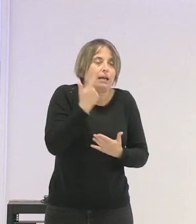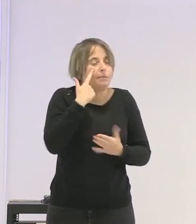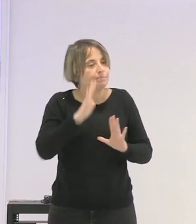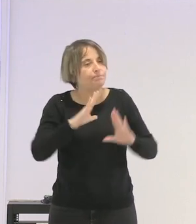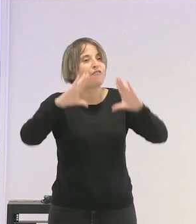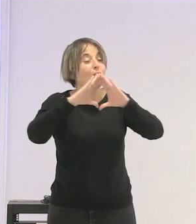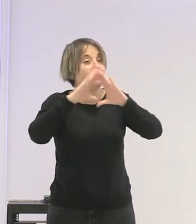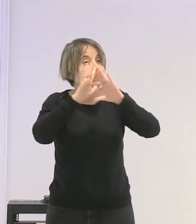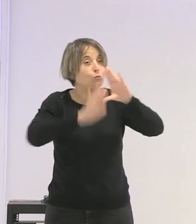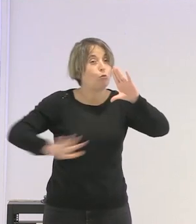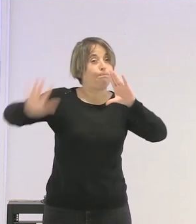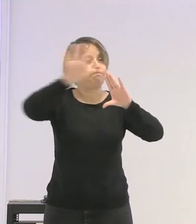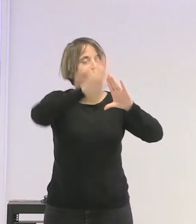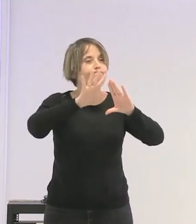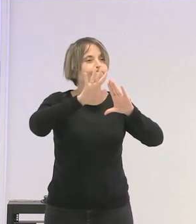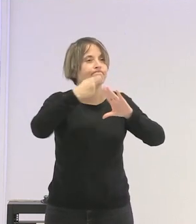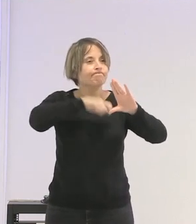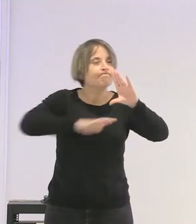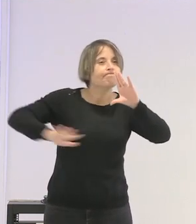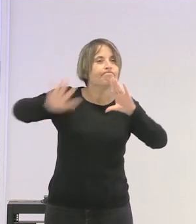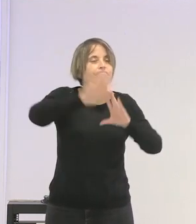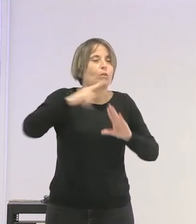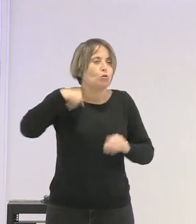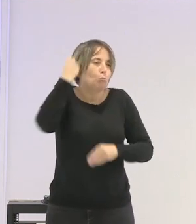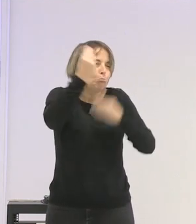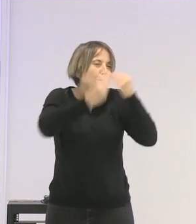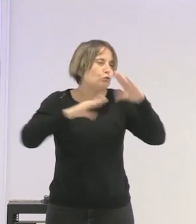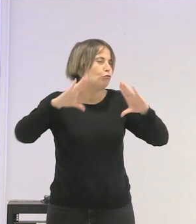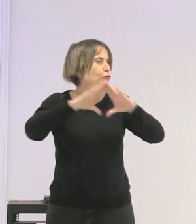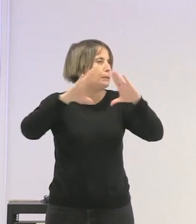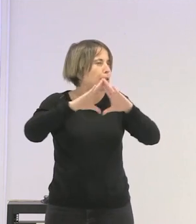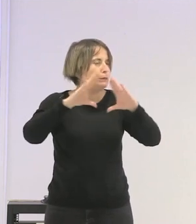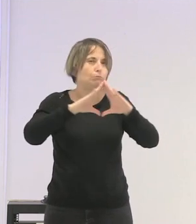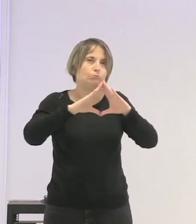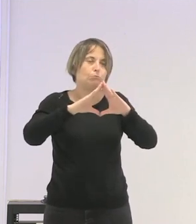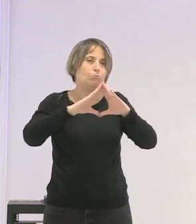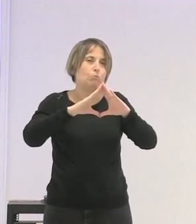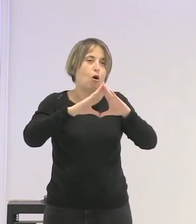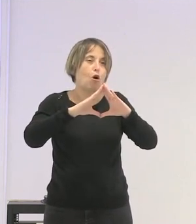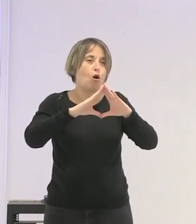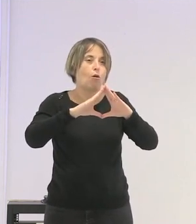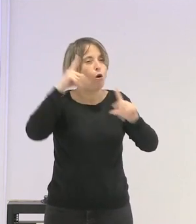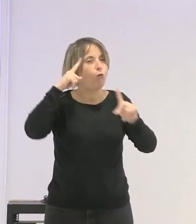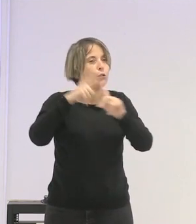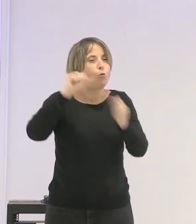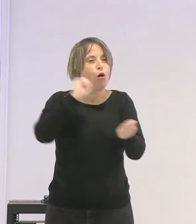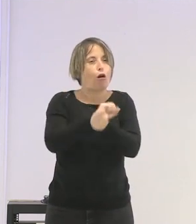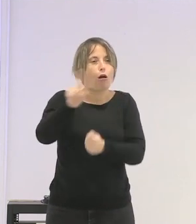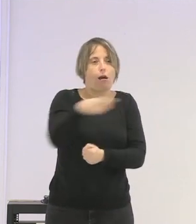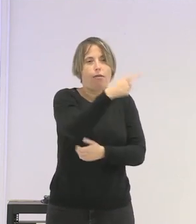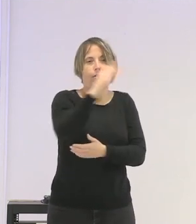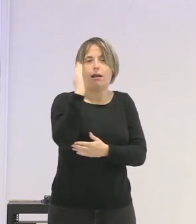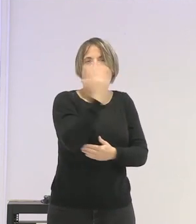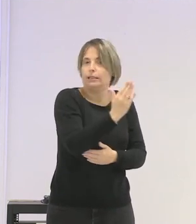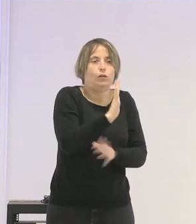feminismo en el Estado español en general, mayoritariamente, yo no creo que sea un feminismo carcelario o punitivo, ni que se esté